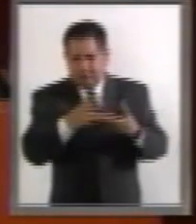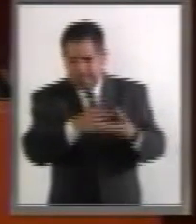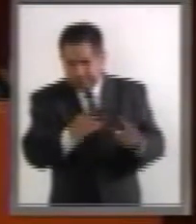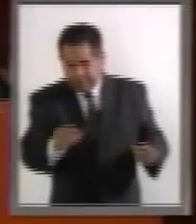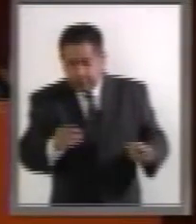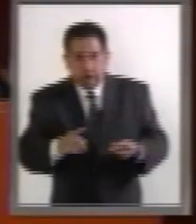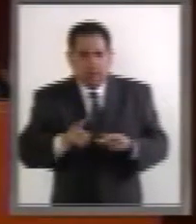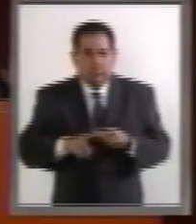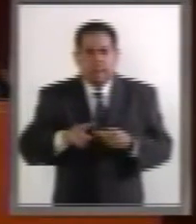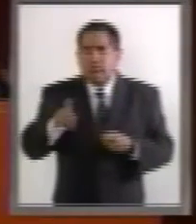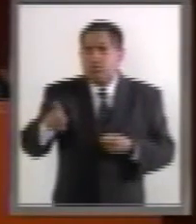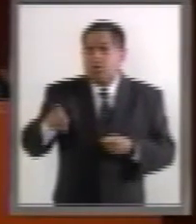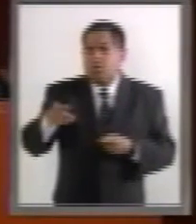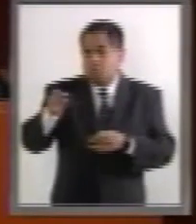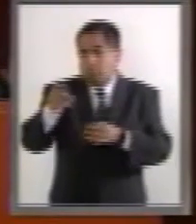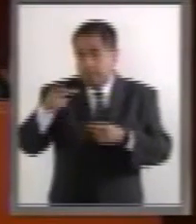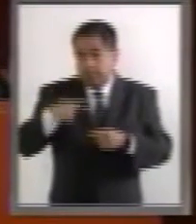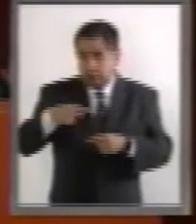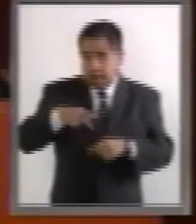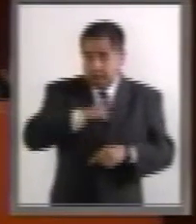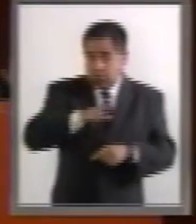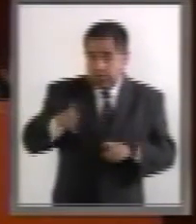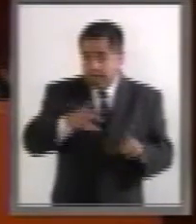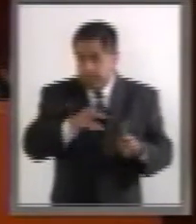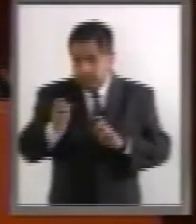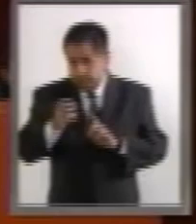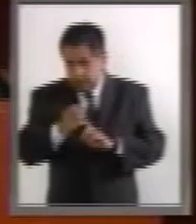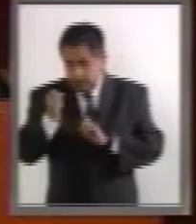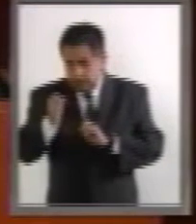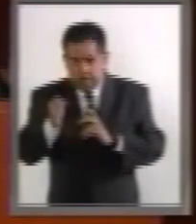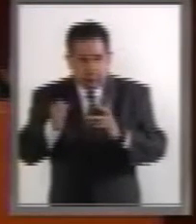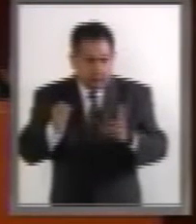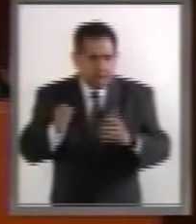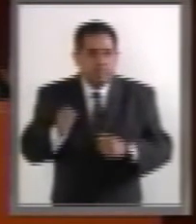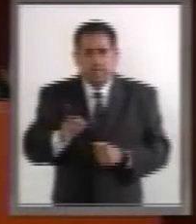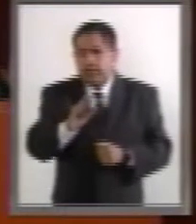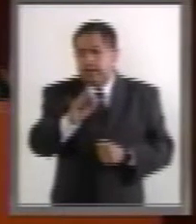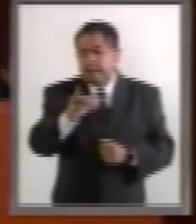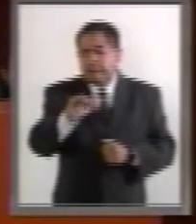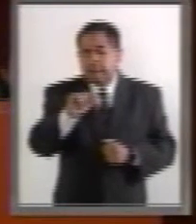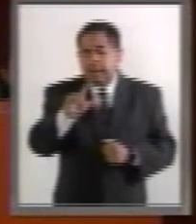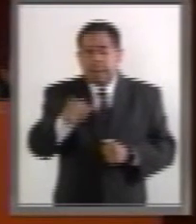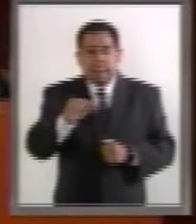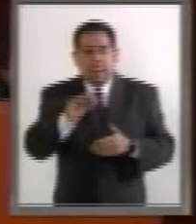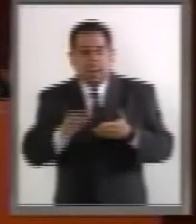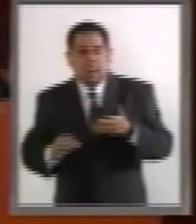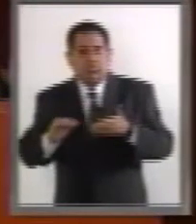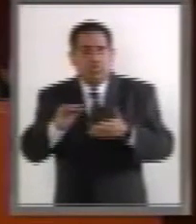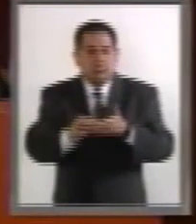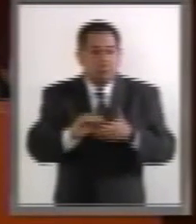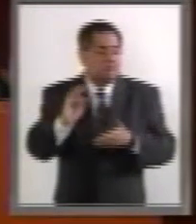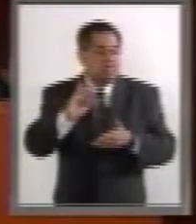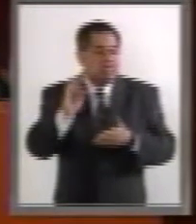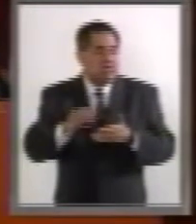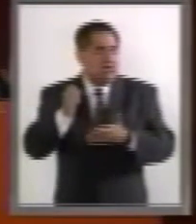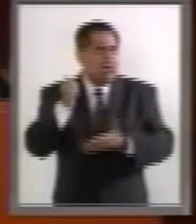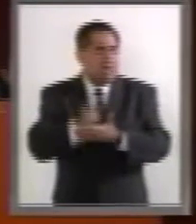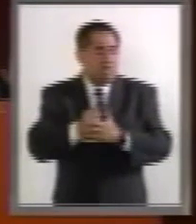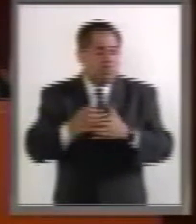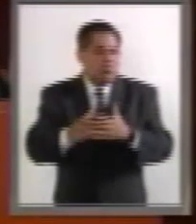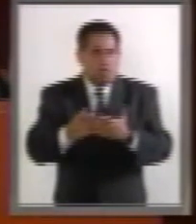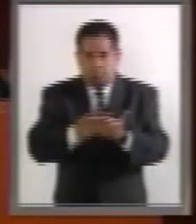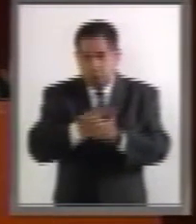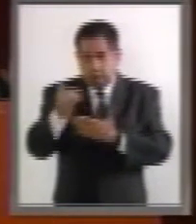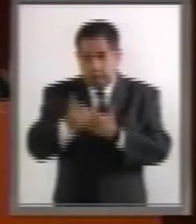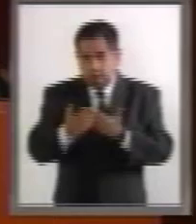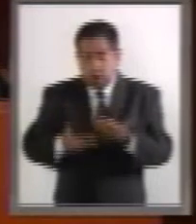y cometida por particulares, esta fiscalía quedaría inscrita de aprobarse el proyecto de